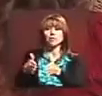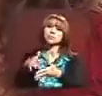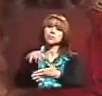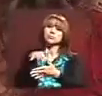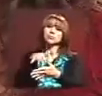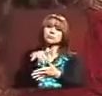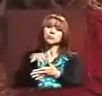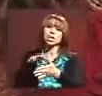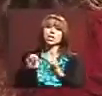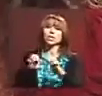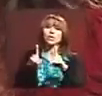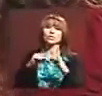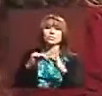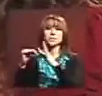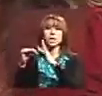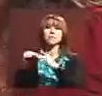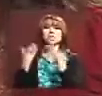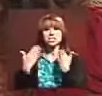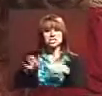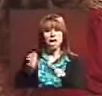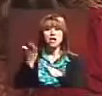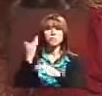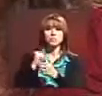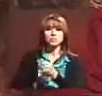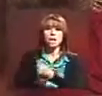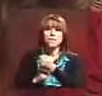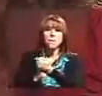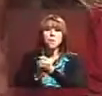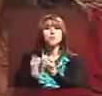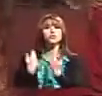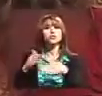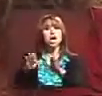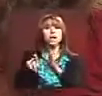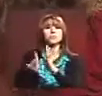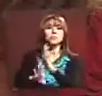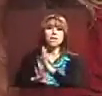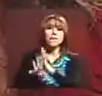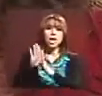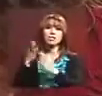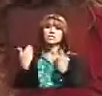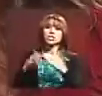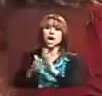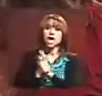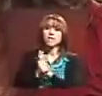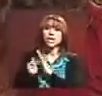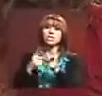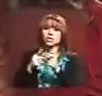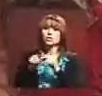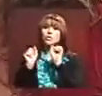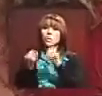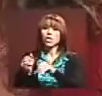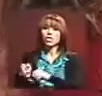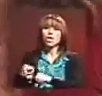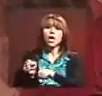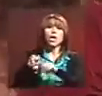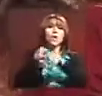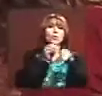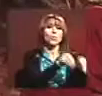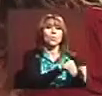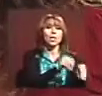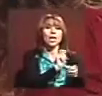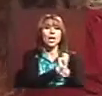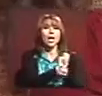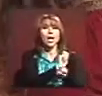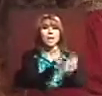especial, ya ha cumplido, se le han dado los apoyos, ha logrado avances, tiene habilidades adquiridas, y puede pasar a un centro de educación regular con los